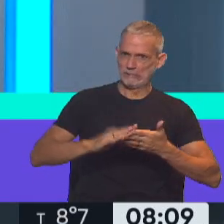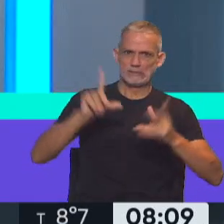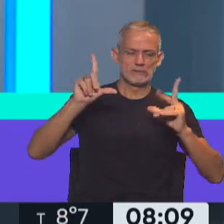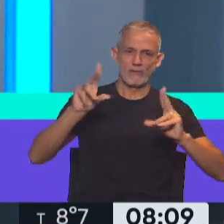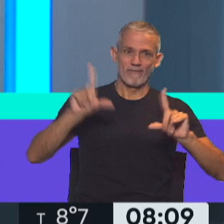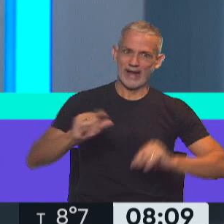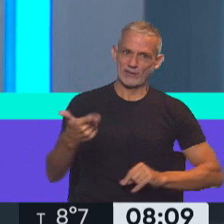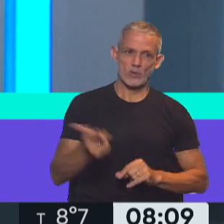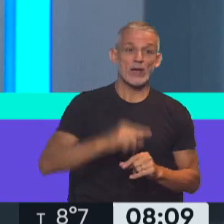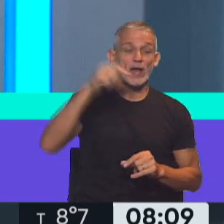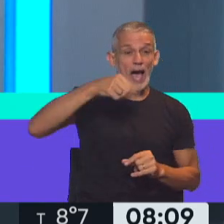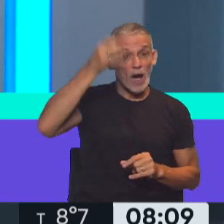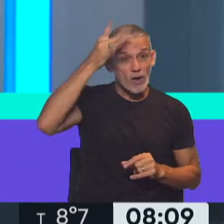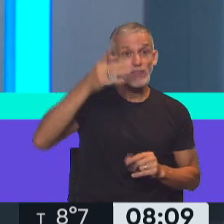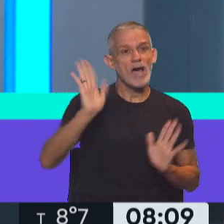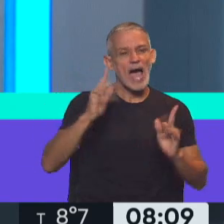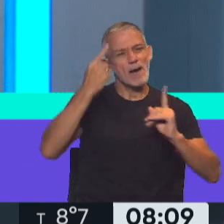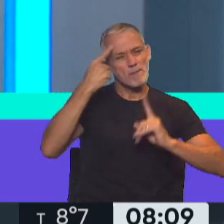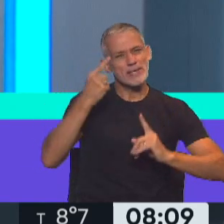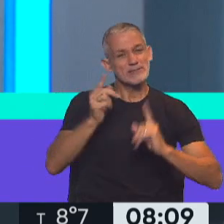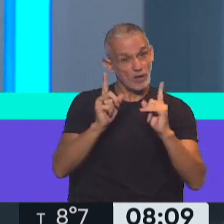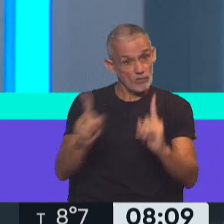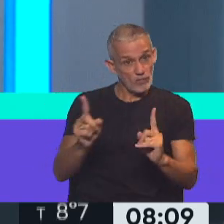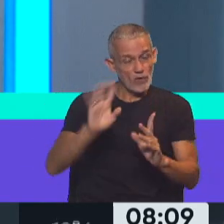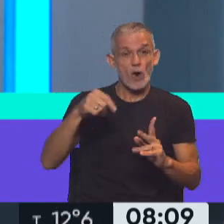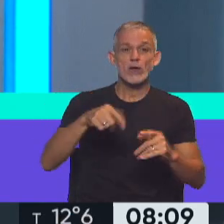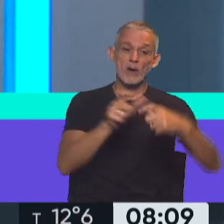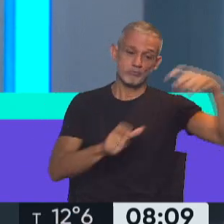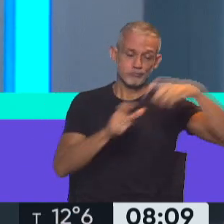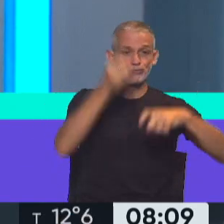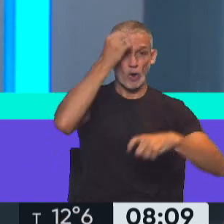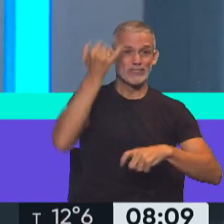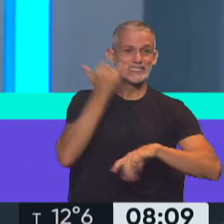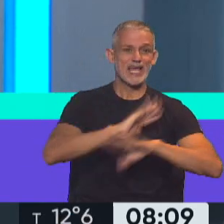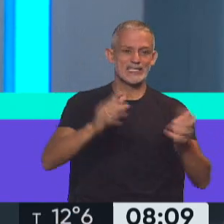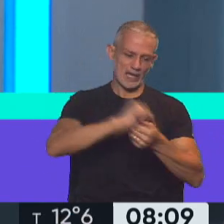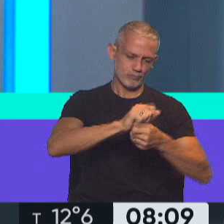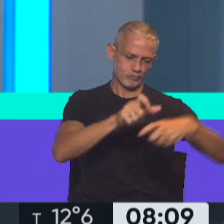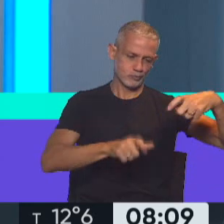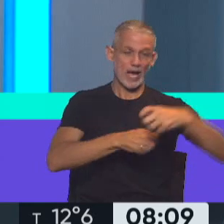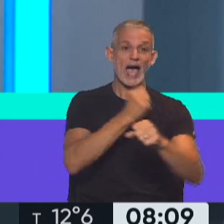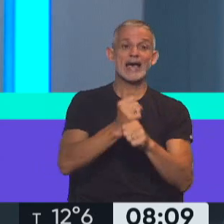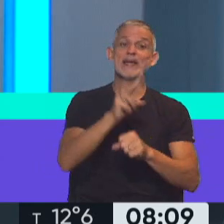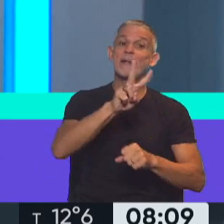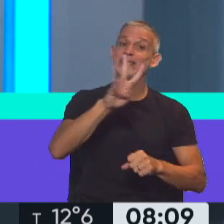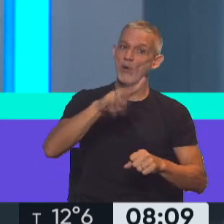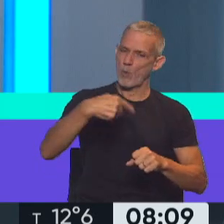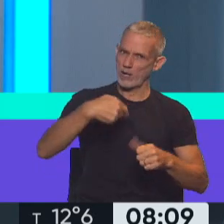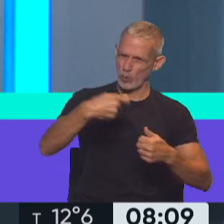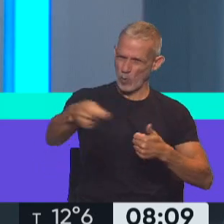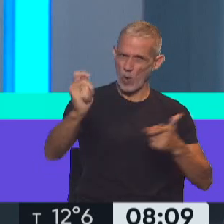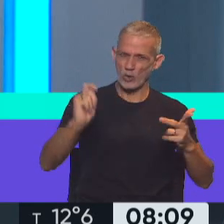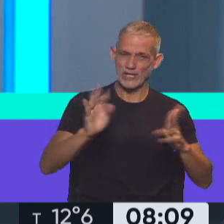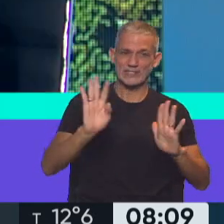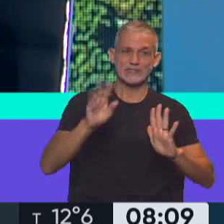en el Ahora 12 piensan que se va a mantener, entonces salió hoy en el boletín oficial la noticia, se mantiene hasta 24 cuotas. La novedad es que